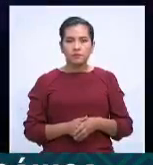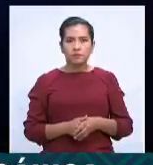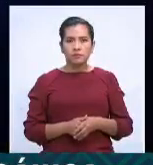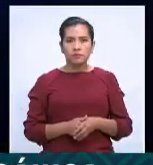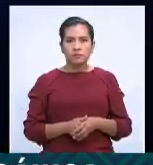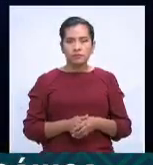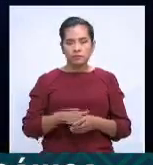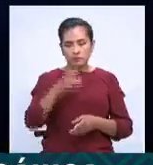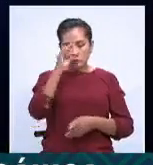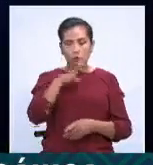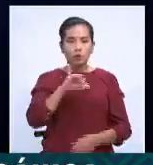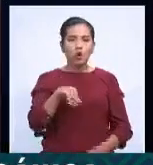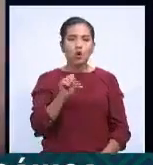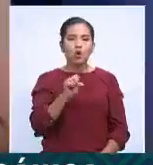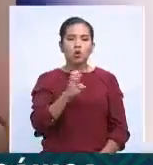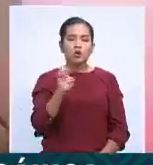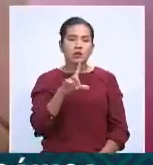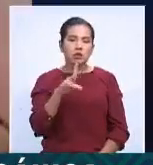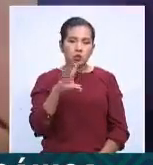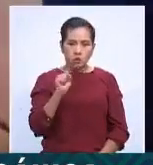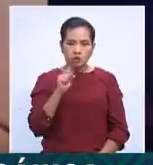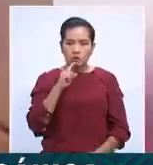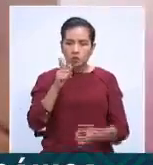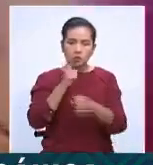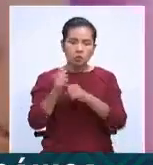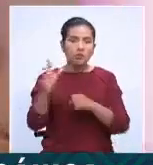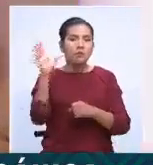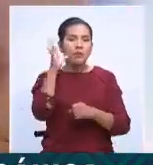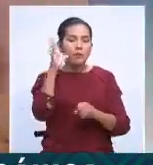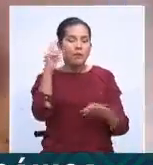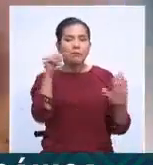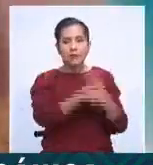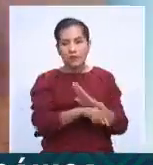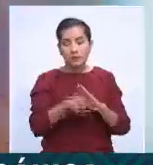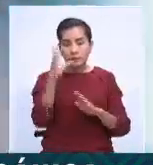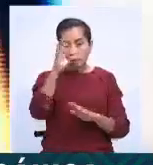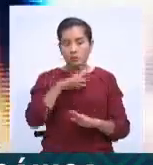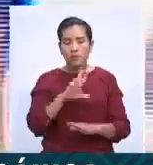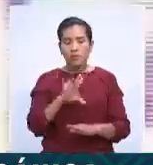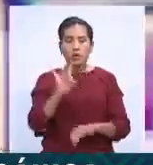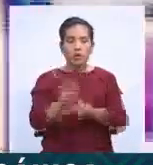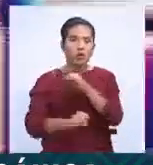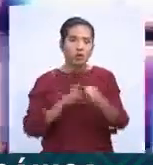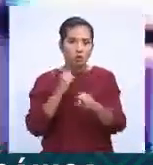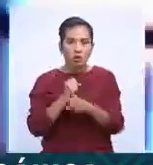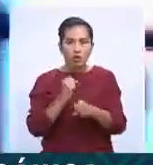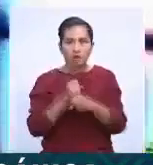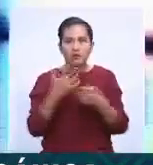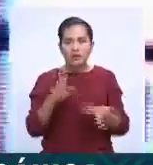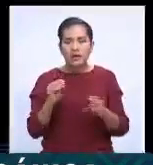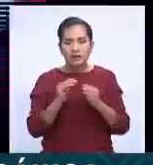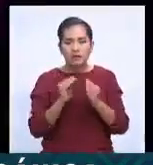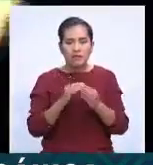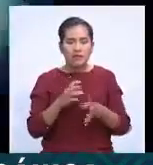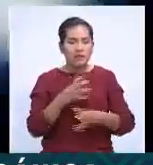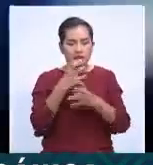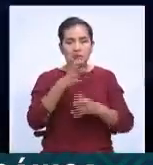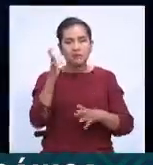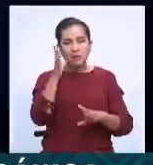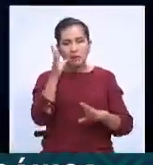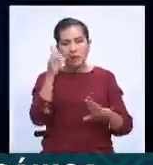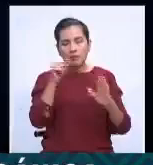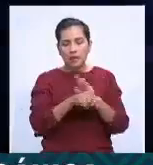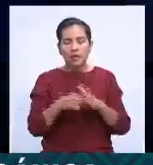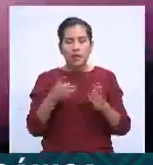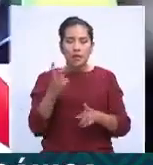José Luis Cauna es buscado por la policía por el delito de parricidio. Cauna, de 38 años, terminó con la vida de su mamá golpeándola con